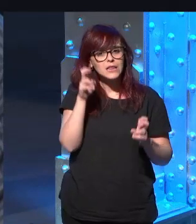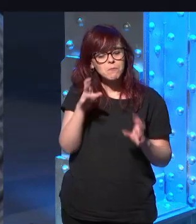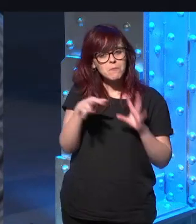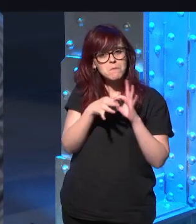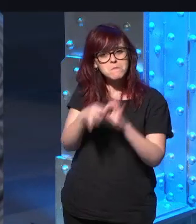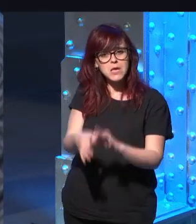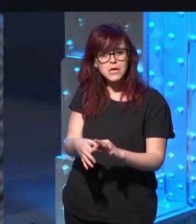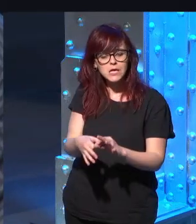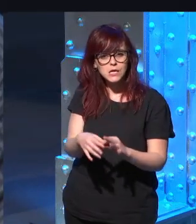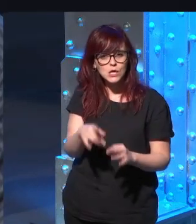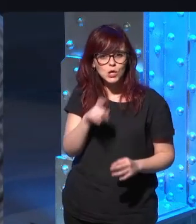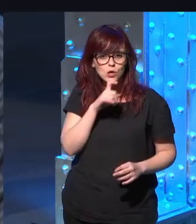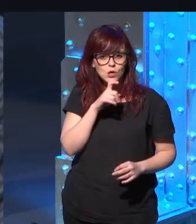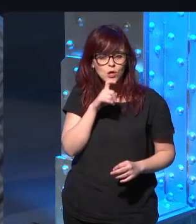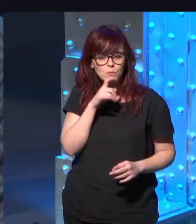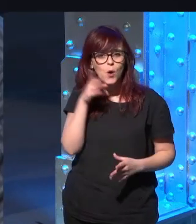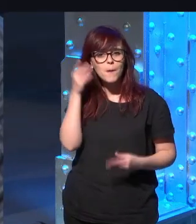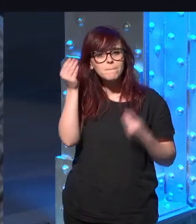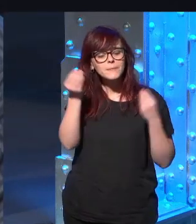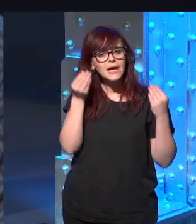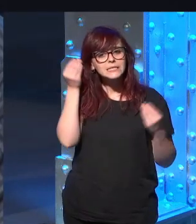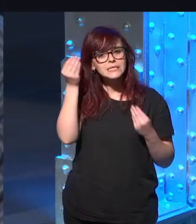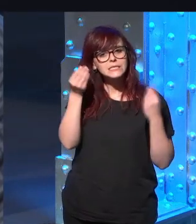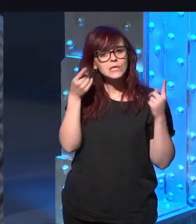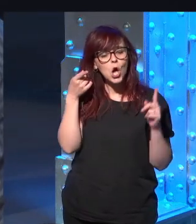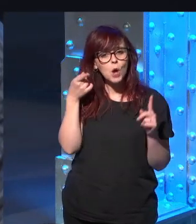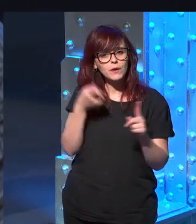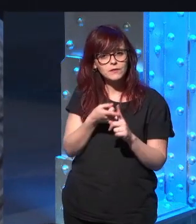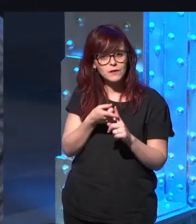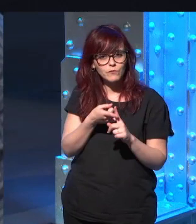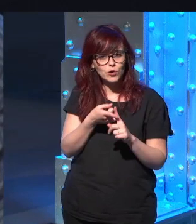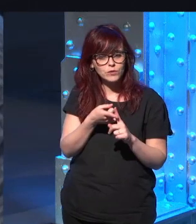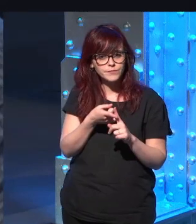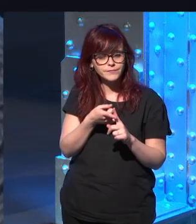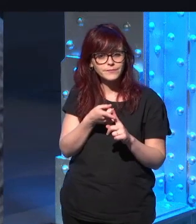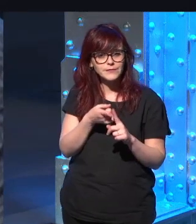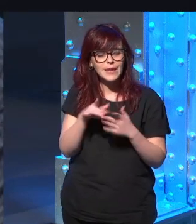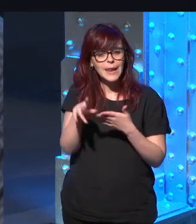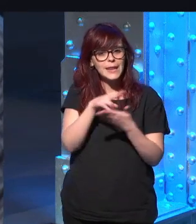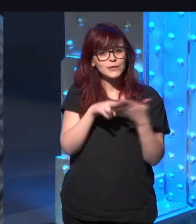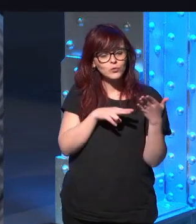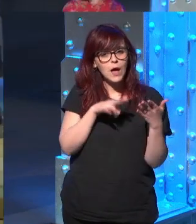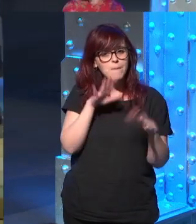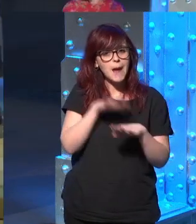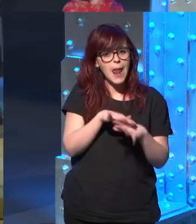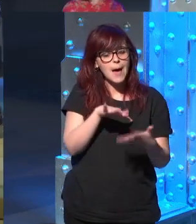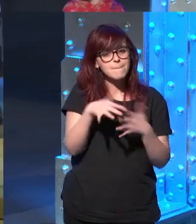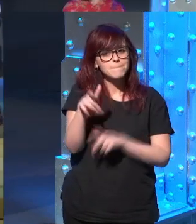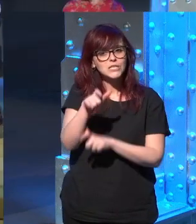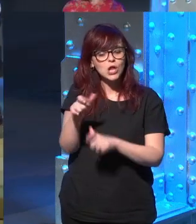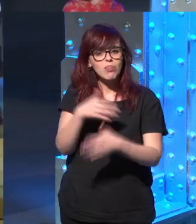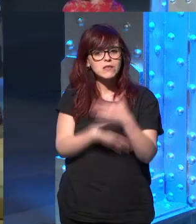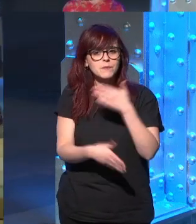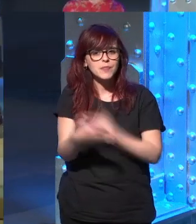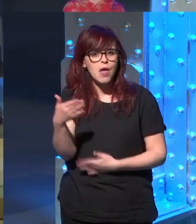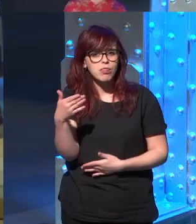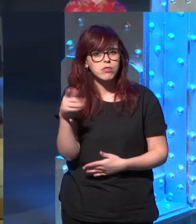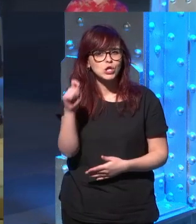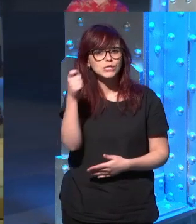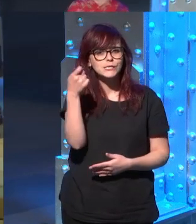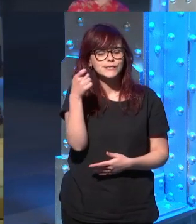pregunta qué pensáis que se podría hacer para hacer llegar la lectura a las personas con discapacidad.